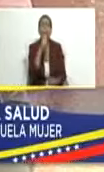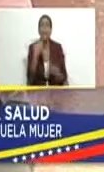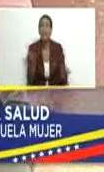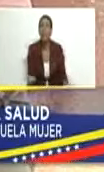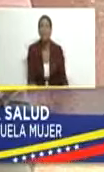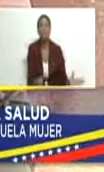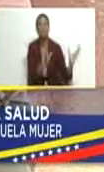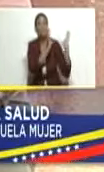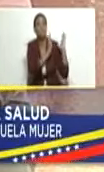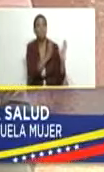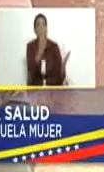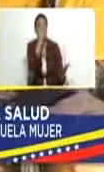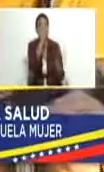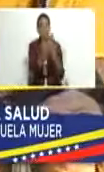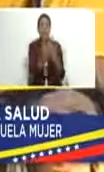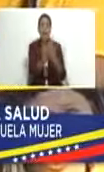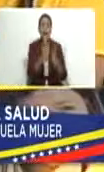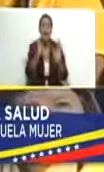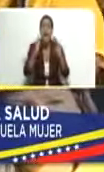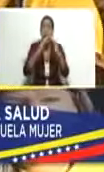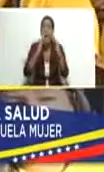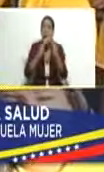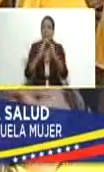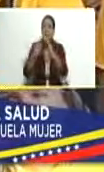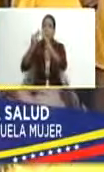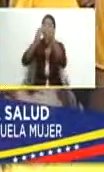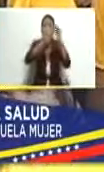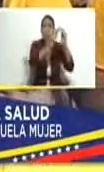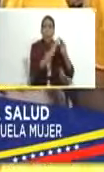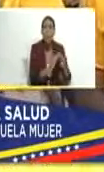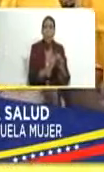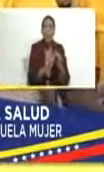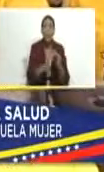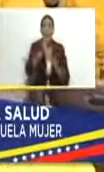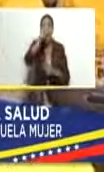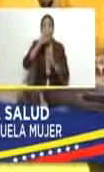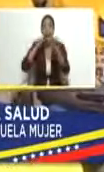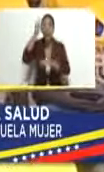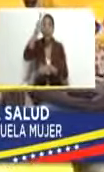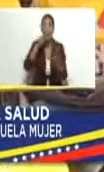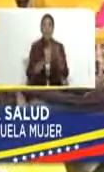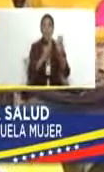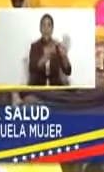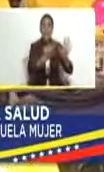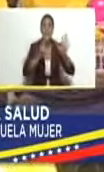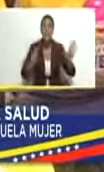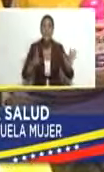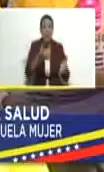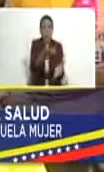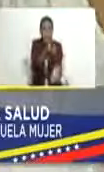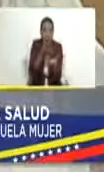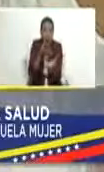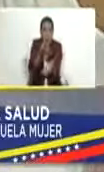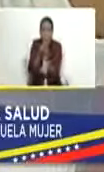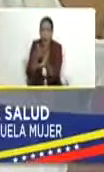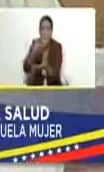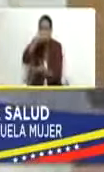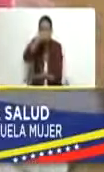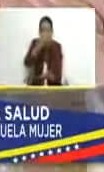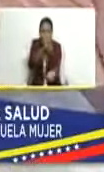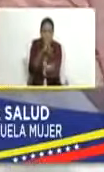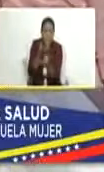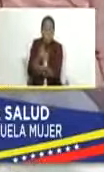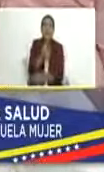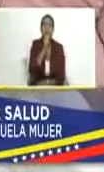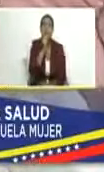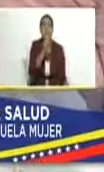¿Quién se puso al frente del hogar y de la comunidad en los años 2017 con las guarimbas? ¿Quién